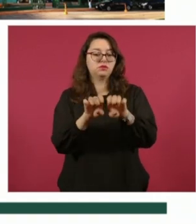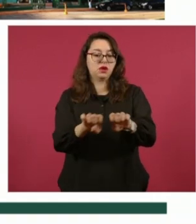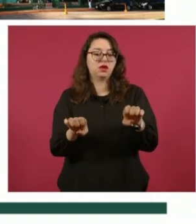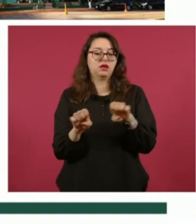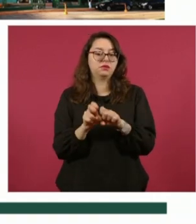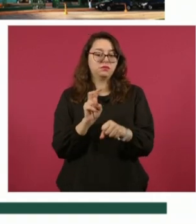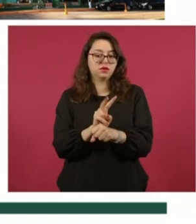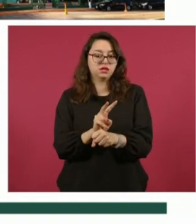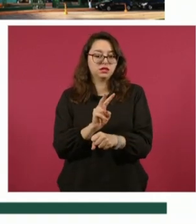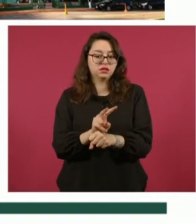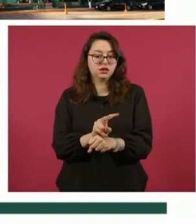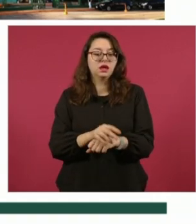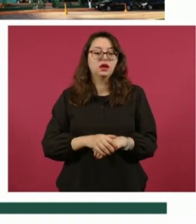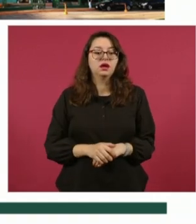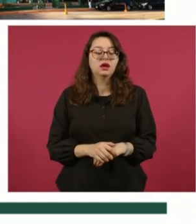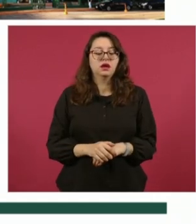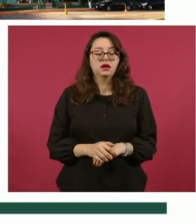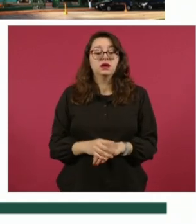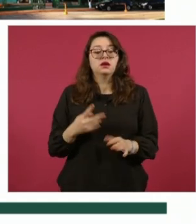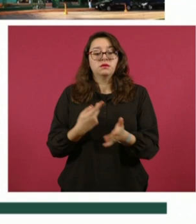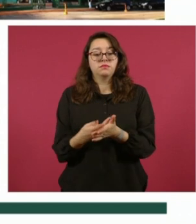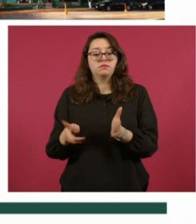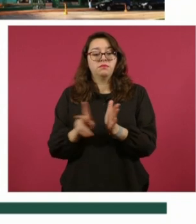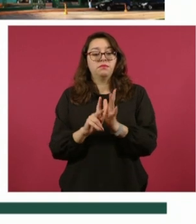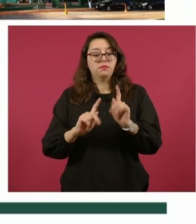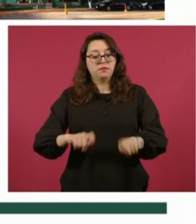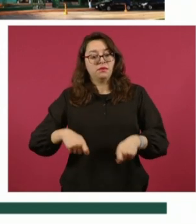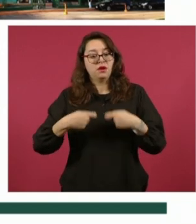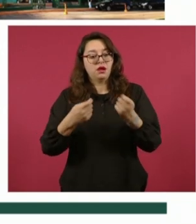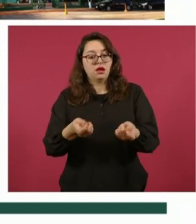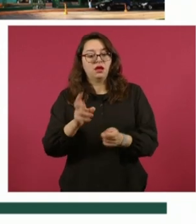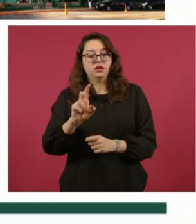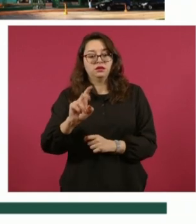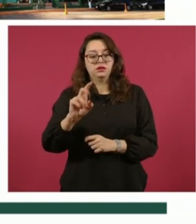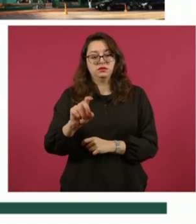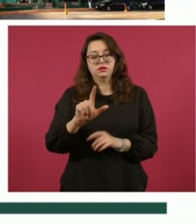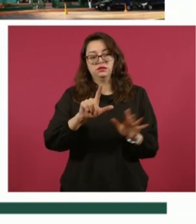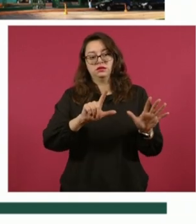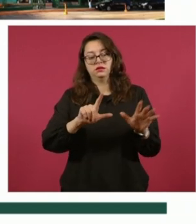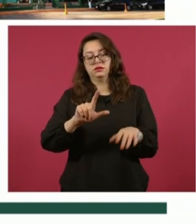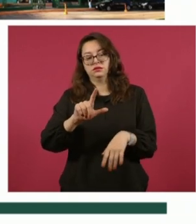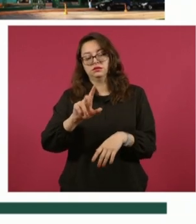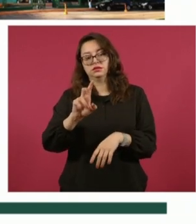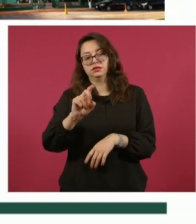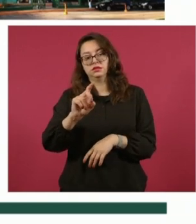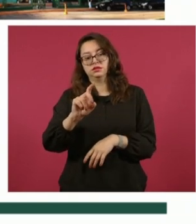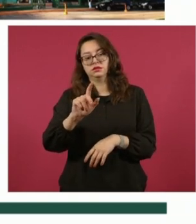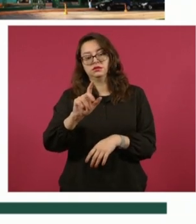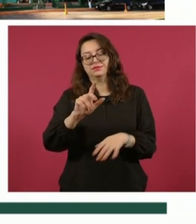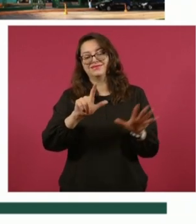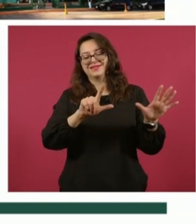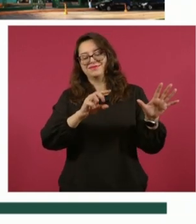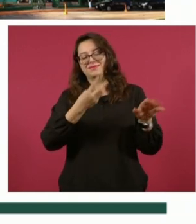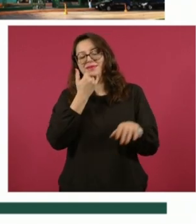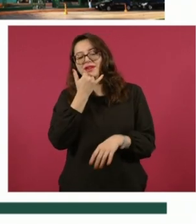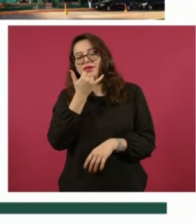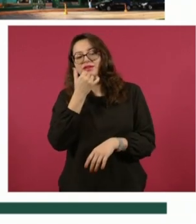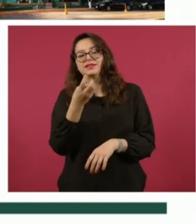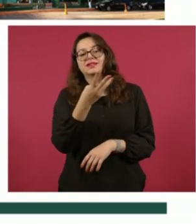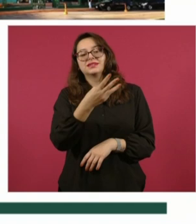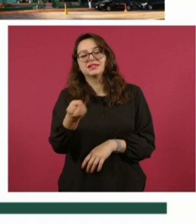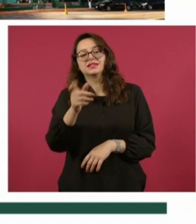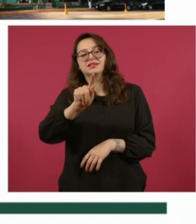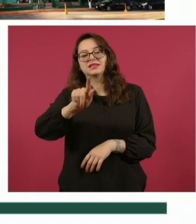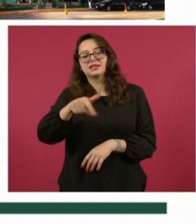de supervisión, además de 378 personas a basificar. Estamos iniciando